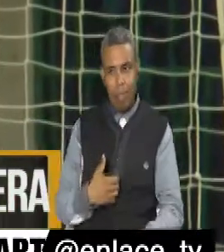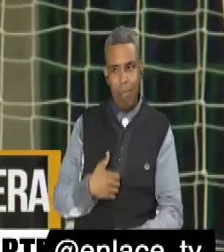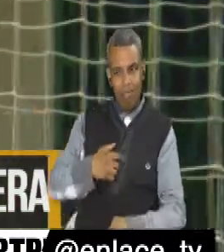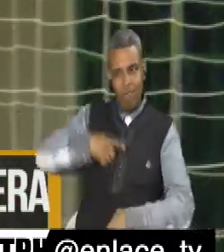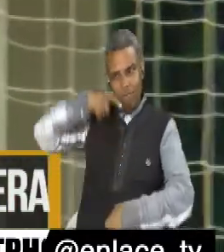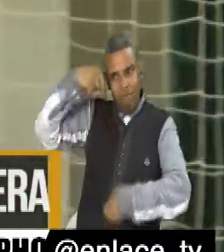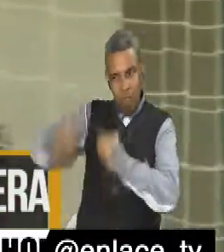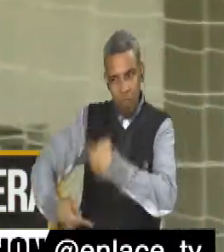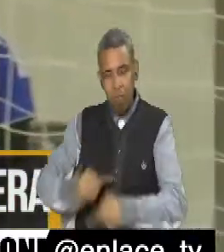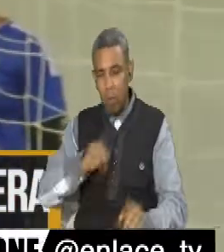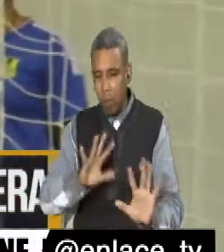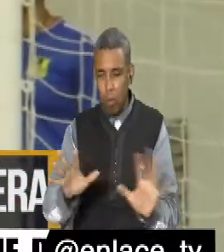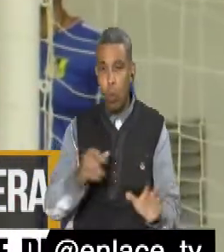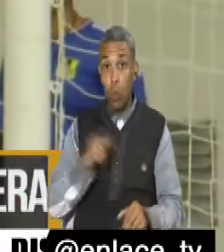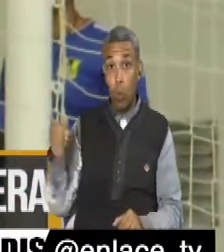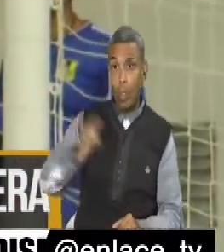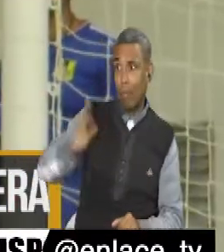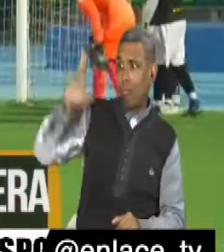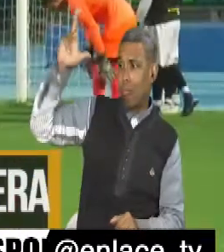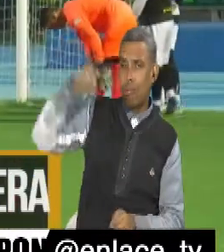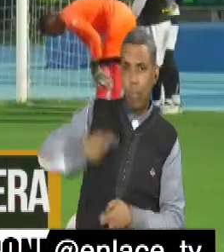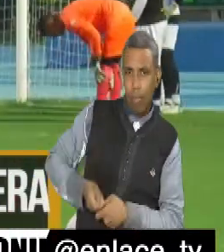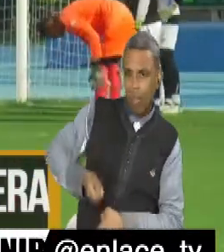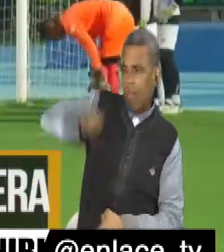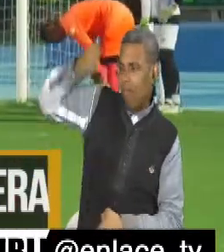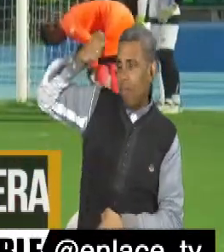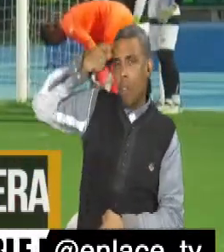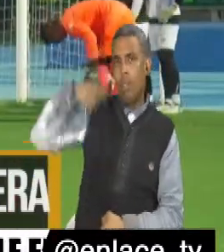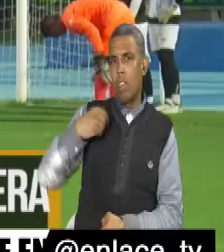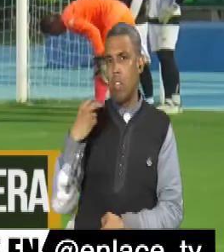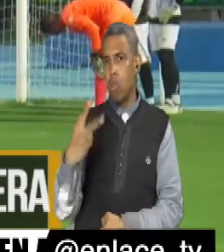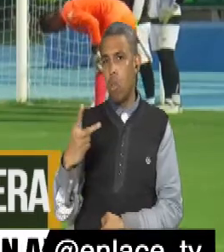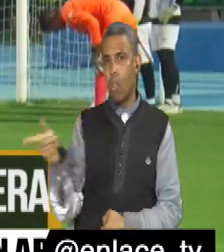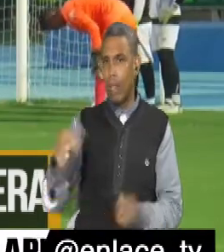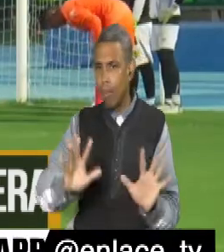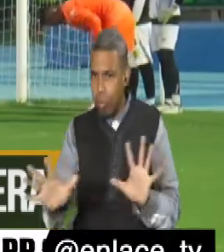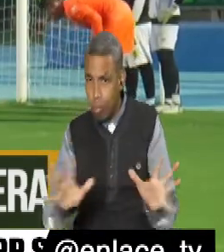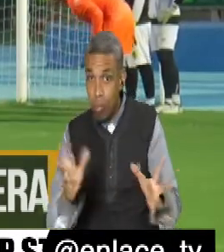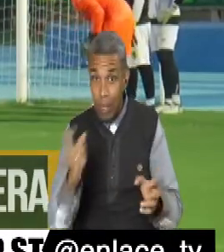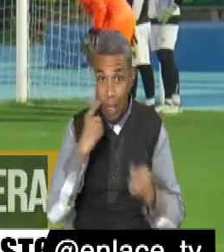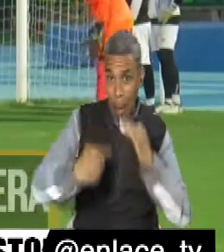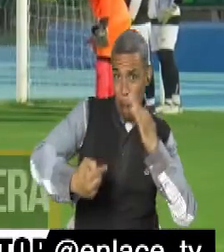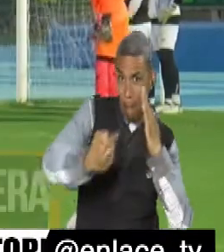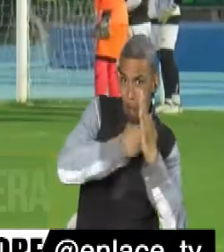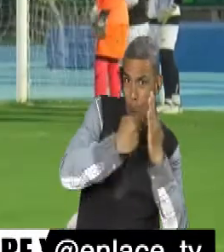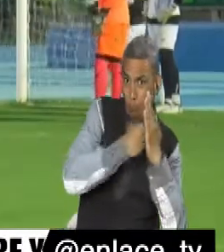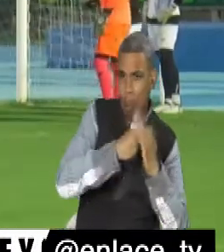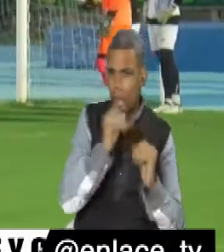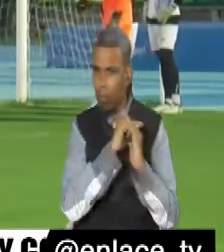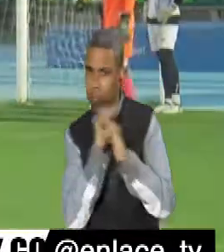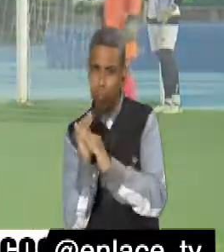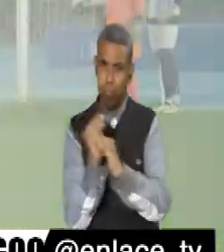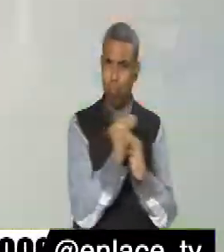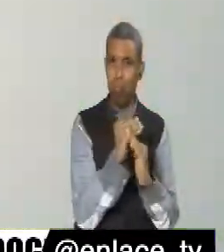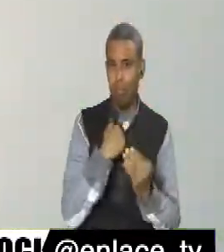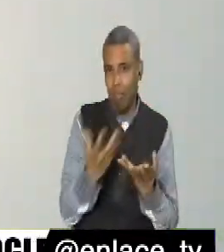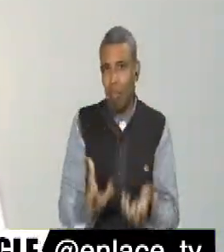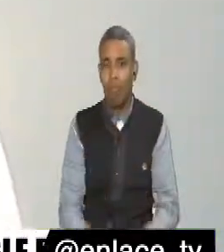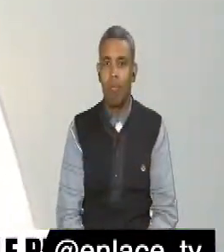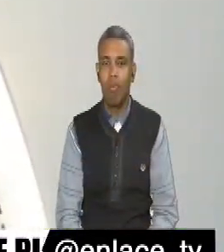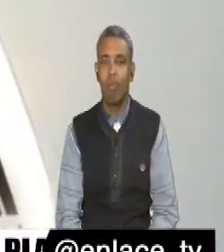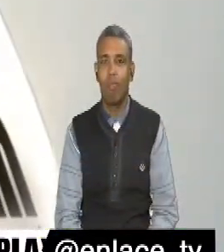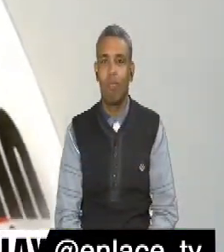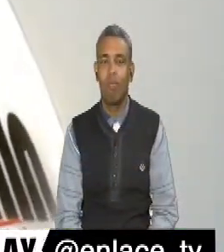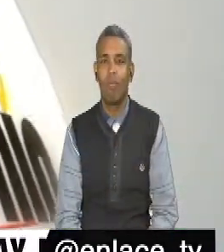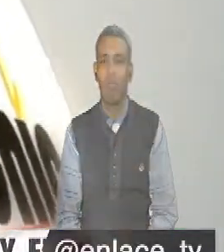mide al menos 2 metros, espera convertirse en el defensor de la valla menos vencida del fútbol profesional colombiano. Hasta